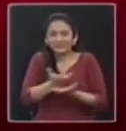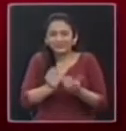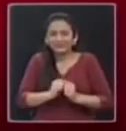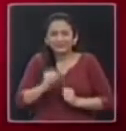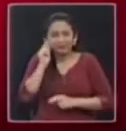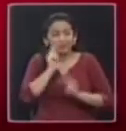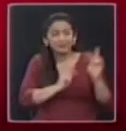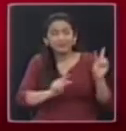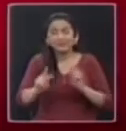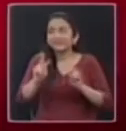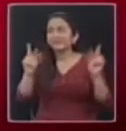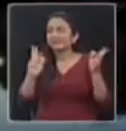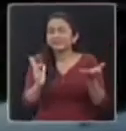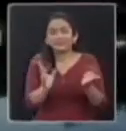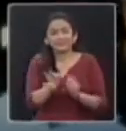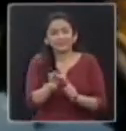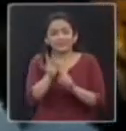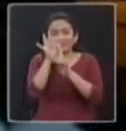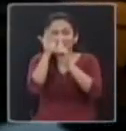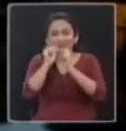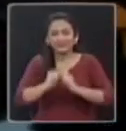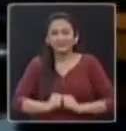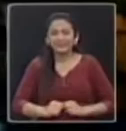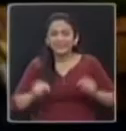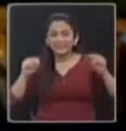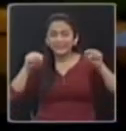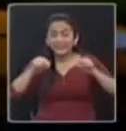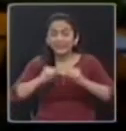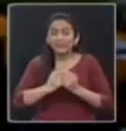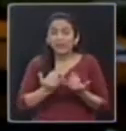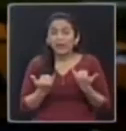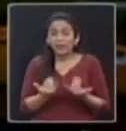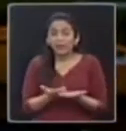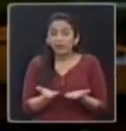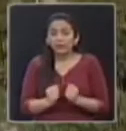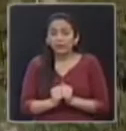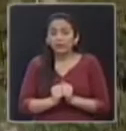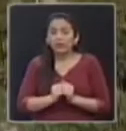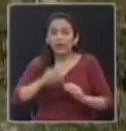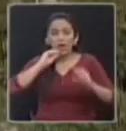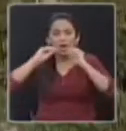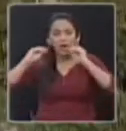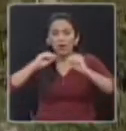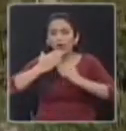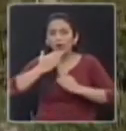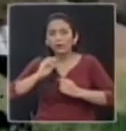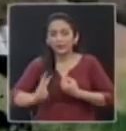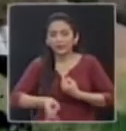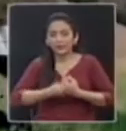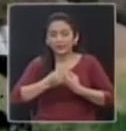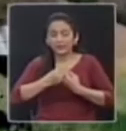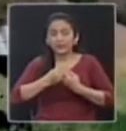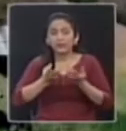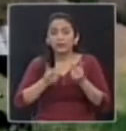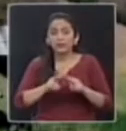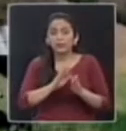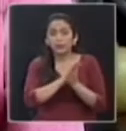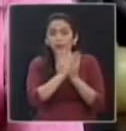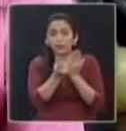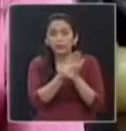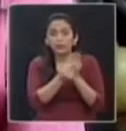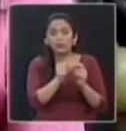maravilloso, muy único. La principal herramienta para la promoción han sido los medios digitales, además de un libro que lleva el nombre del